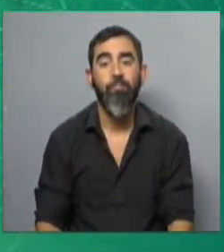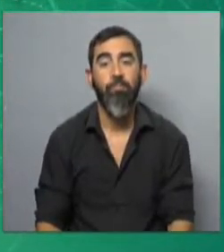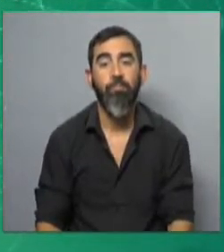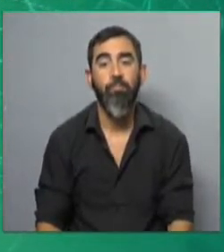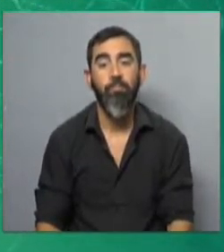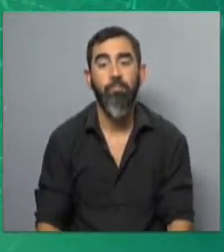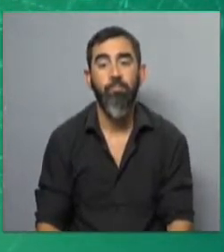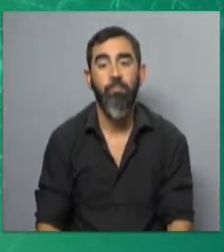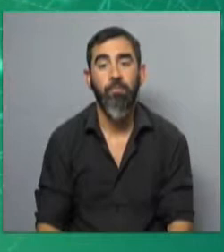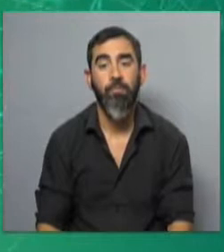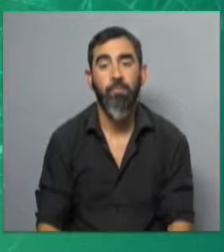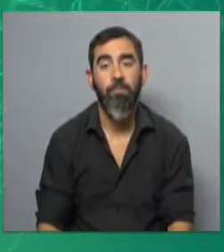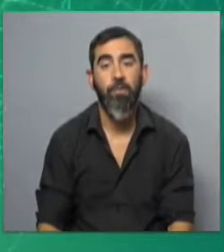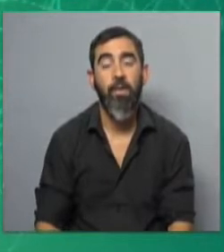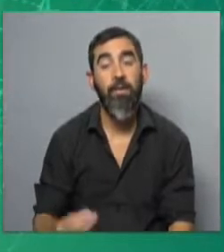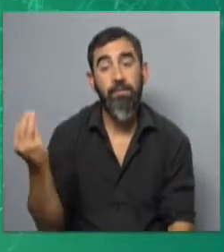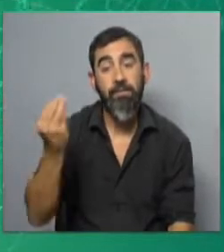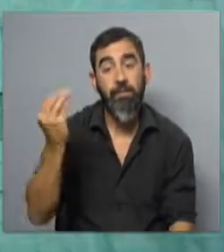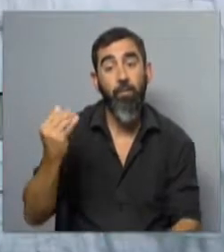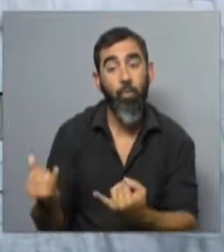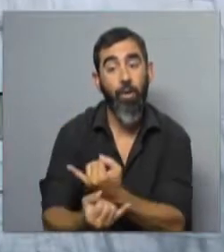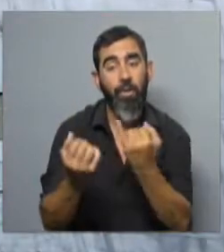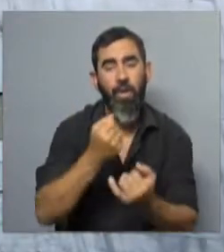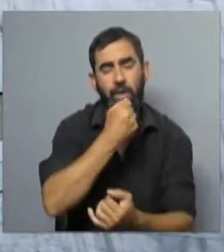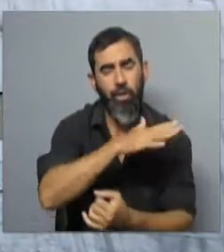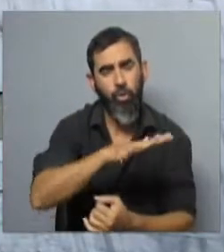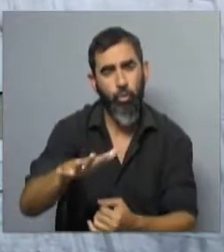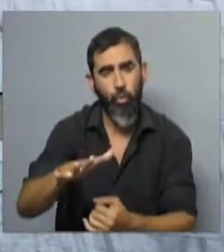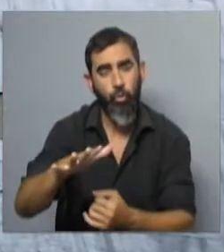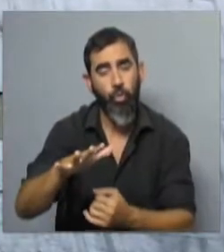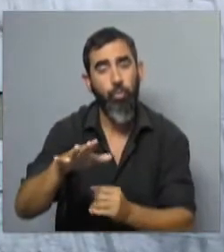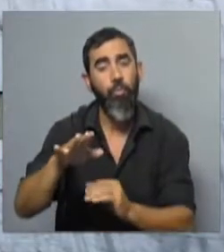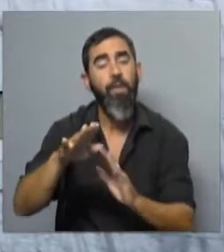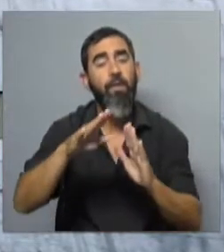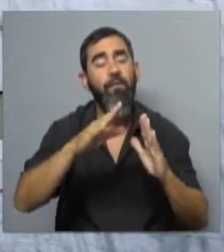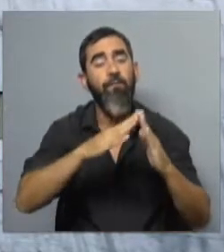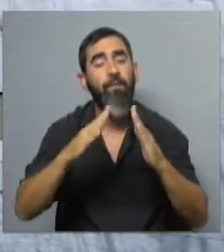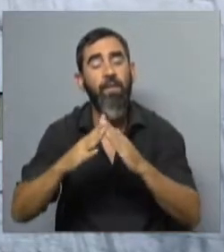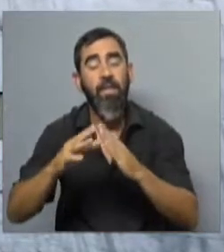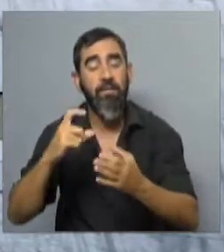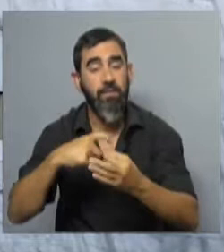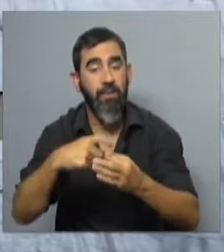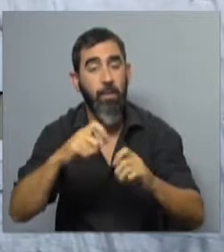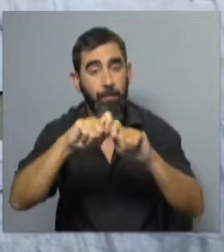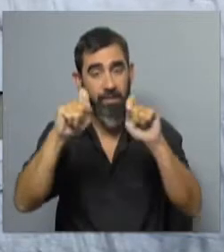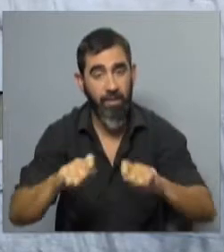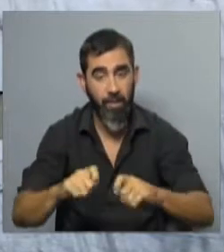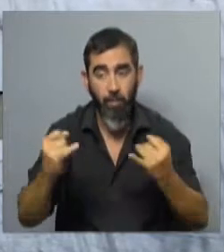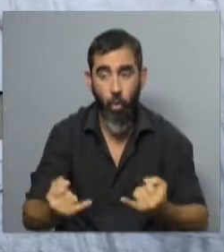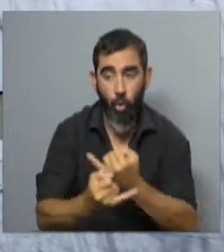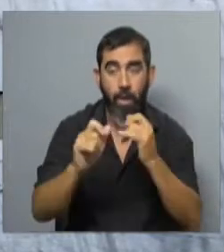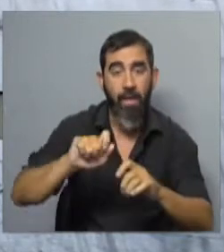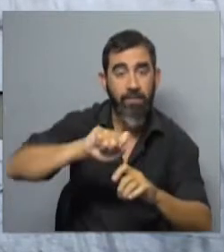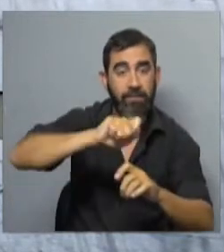Buen mediodía, Rosina. Te cuento que el sábado fue un día histórico para el programa de vivienda sindical del PIT-CNT, porque en esa jornada se entregaron las